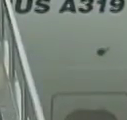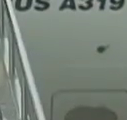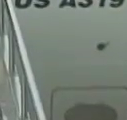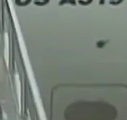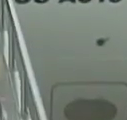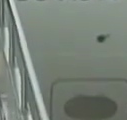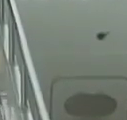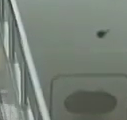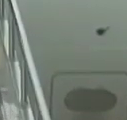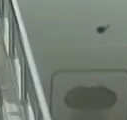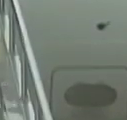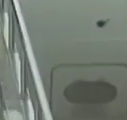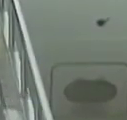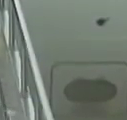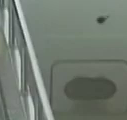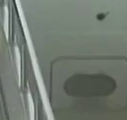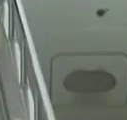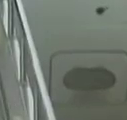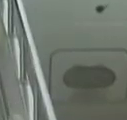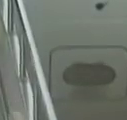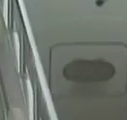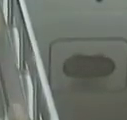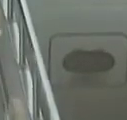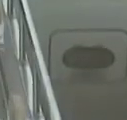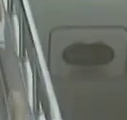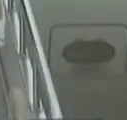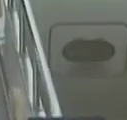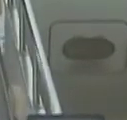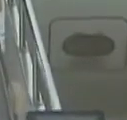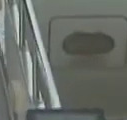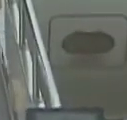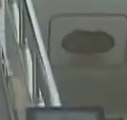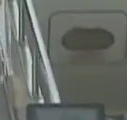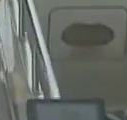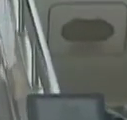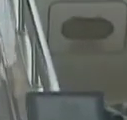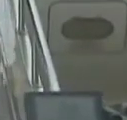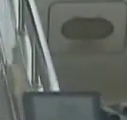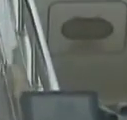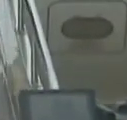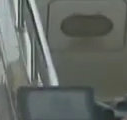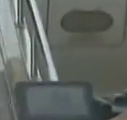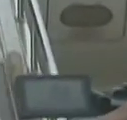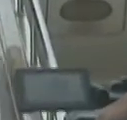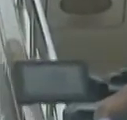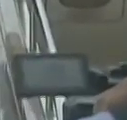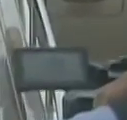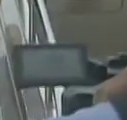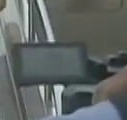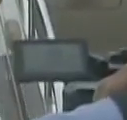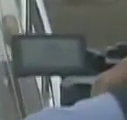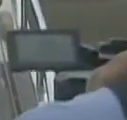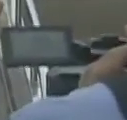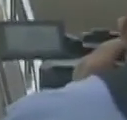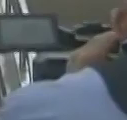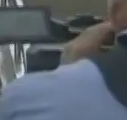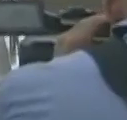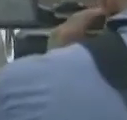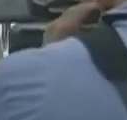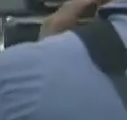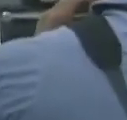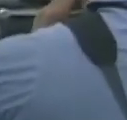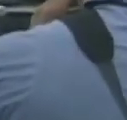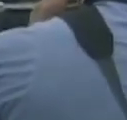Transmitimos desde la región oriental del país, específicamente en Barcelona, estado Anzoátegui, desde la base aérea Teniente Luis